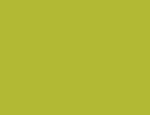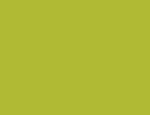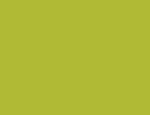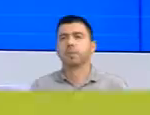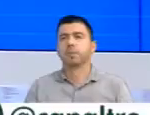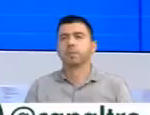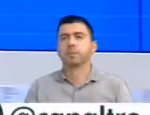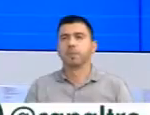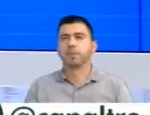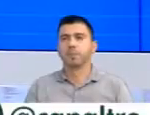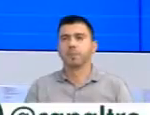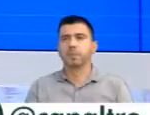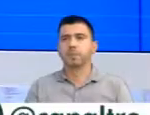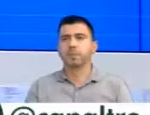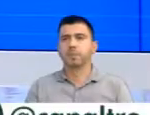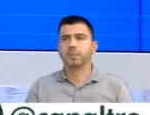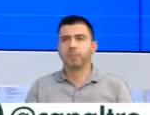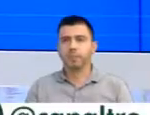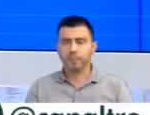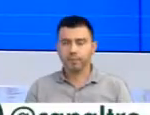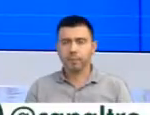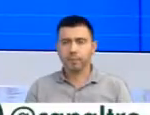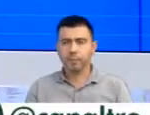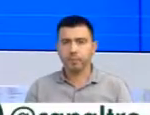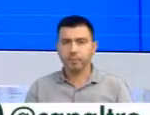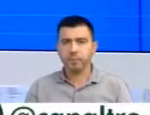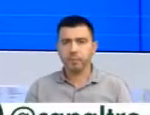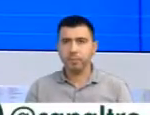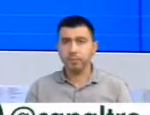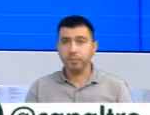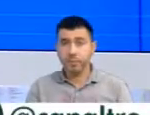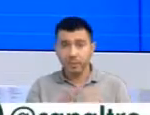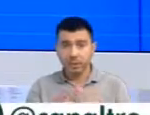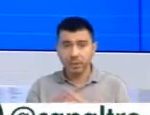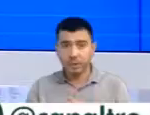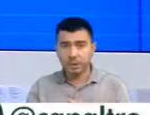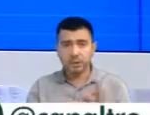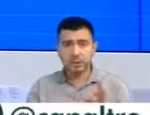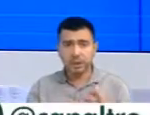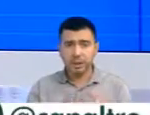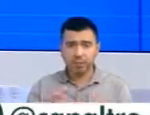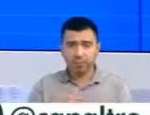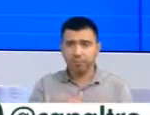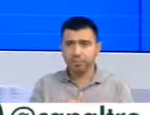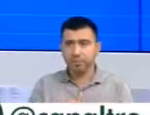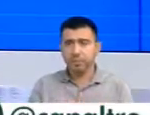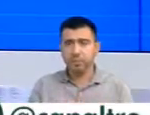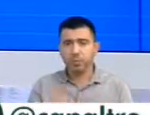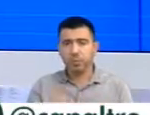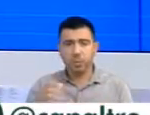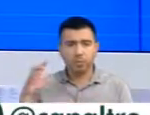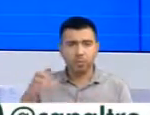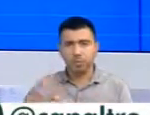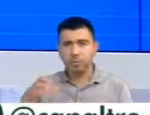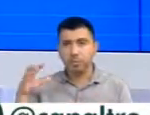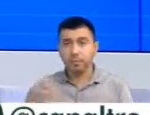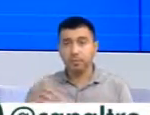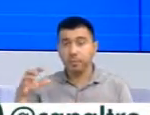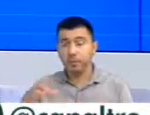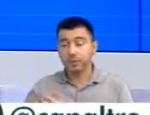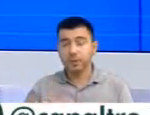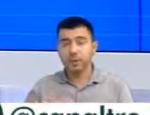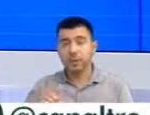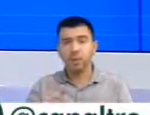en las últimas horas tres viviendas se afectaron por la caída de un muro de una casa ubicada en la parte alta del barrio los pinos en